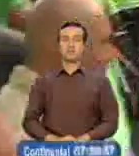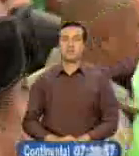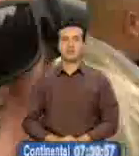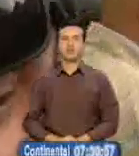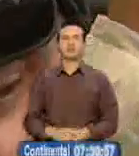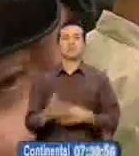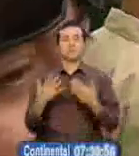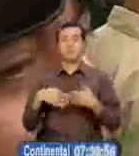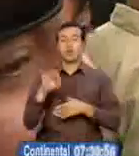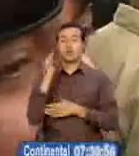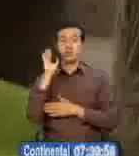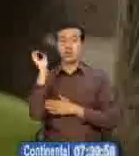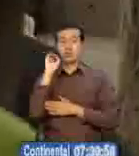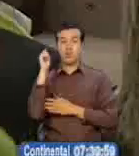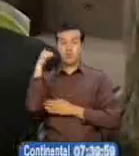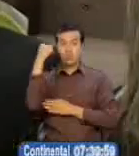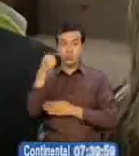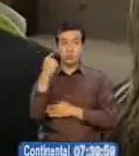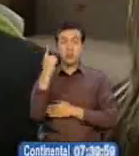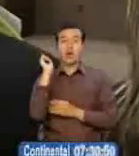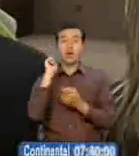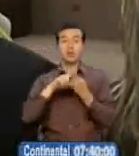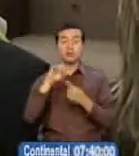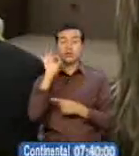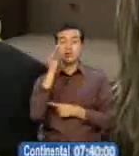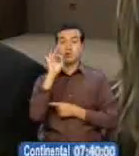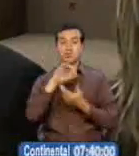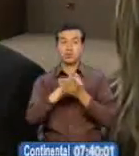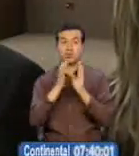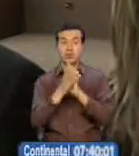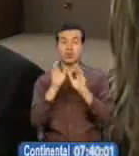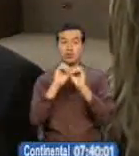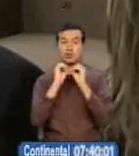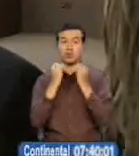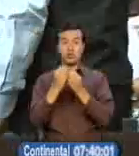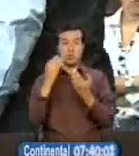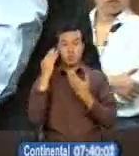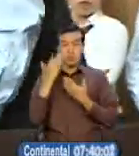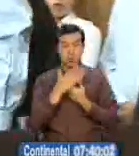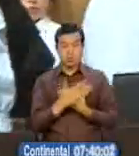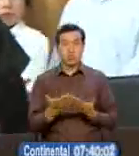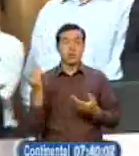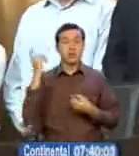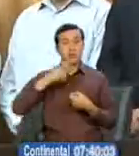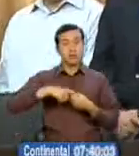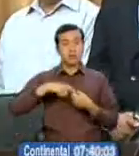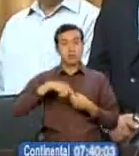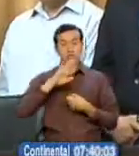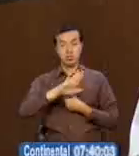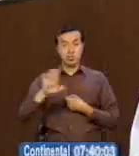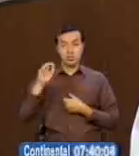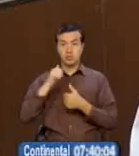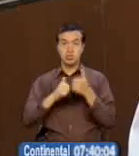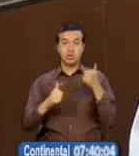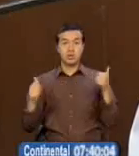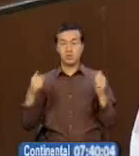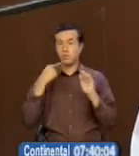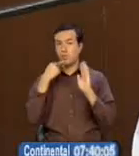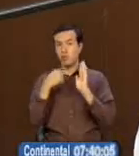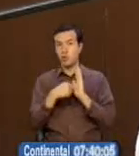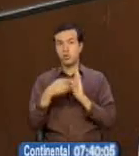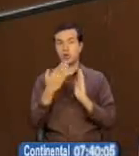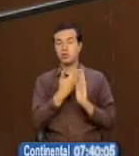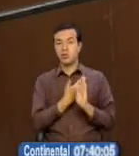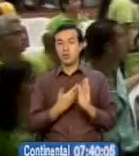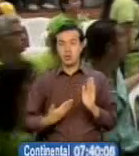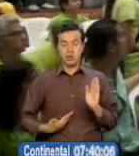Desde el 19 de octubre próximo hasta el 18 de noviembre, los partidos y movimientos políticos deberán inscribir a sus candidatos, tanto para el Ejecutivo,